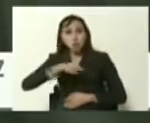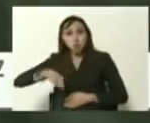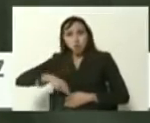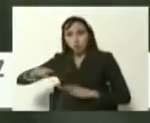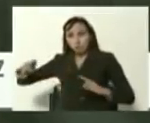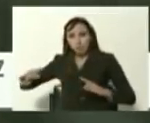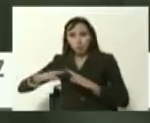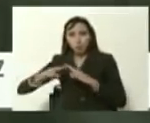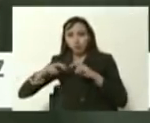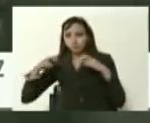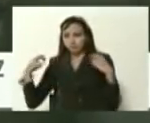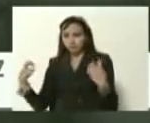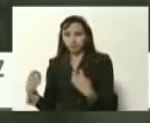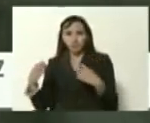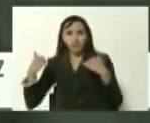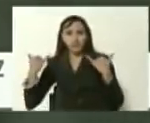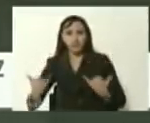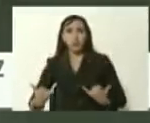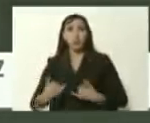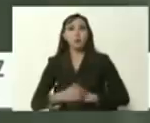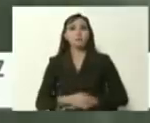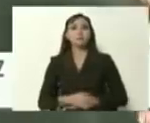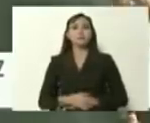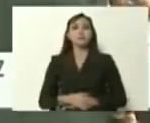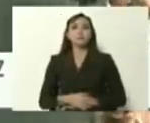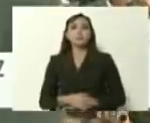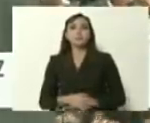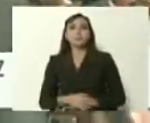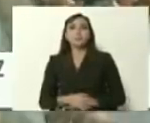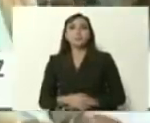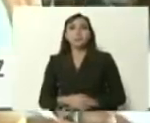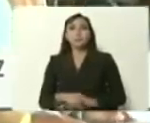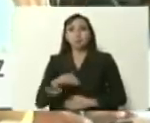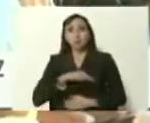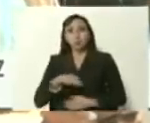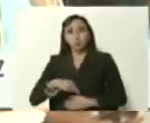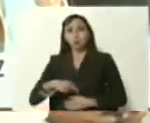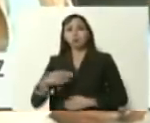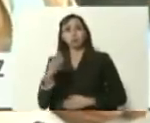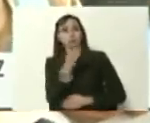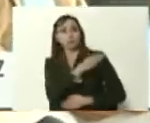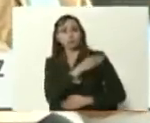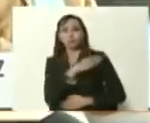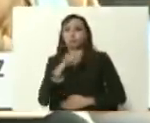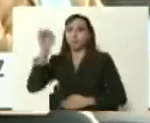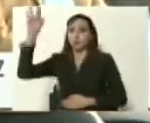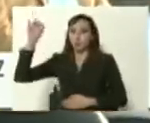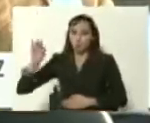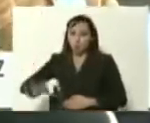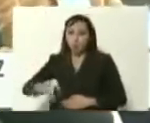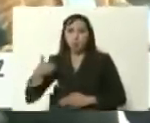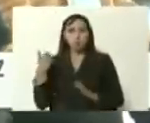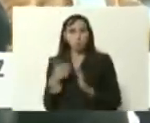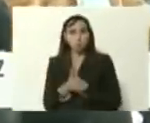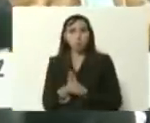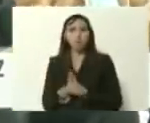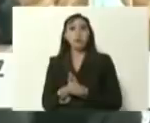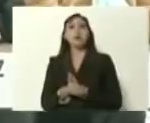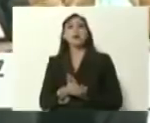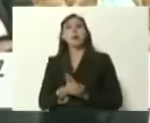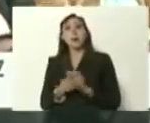cita aquí. Hoy hemos sido convocados pastores de los Altos